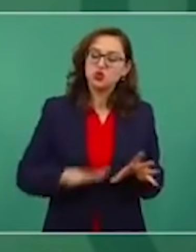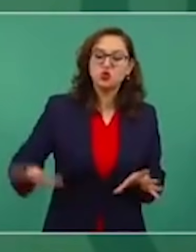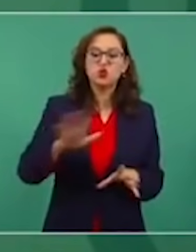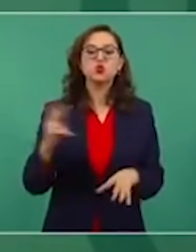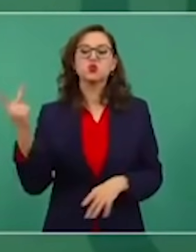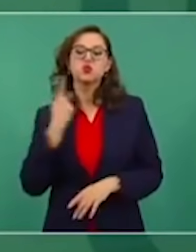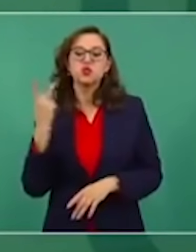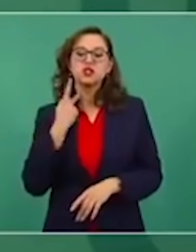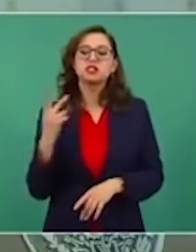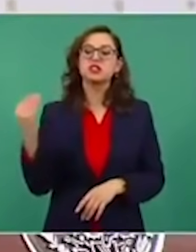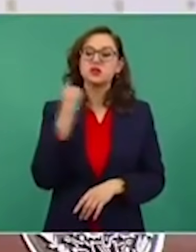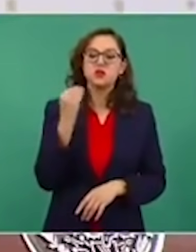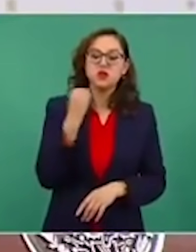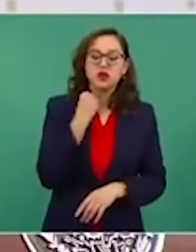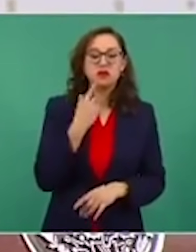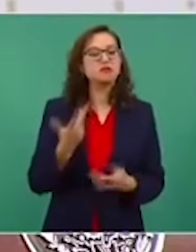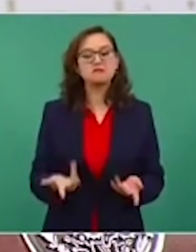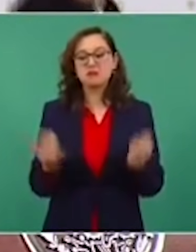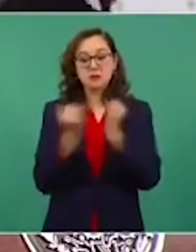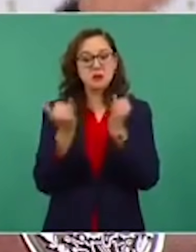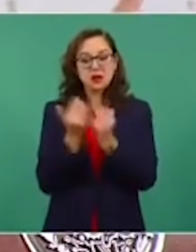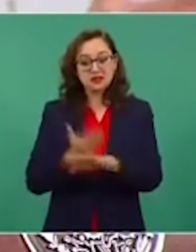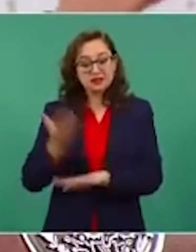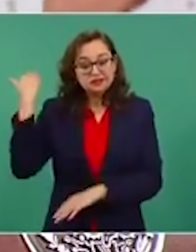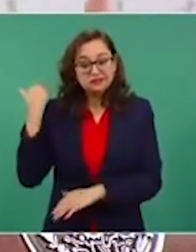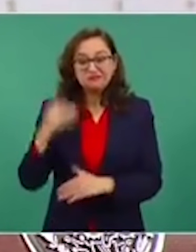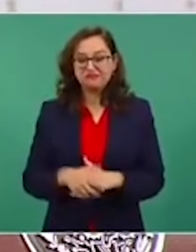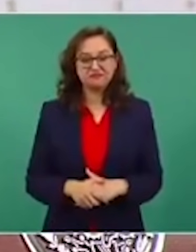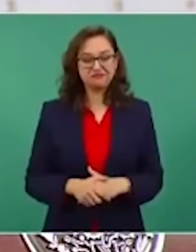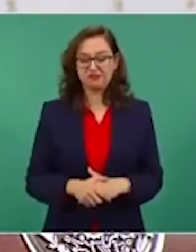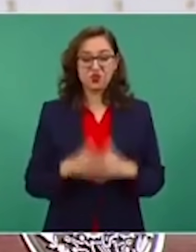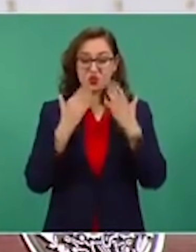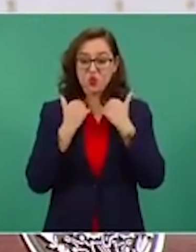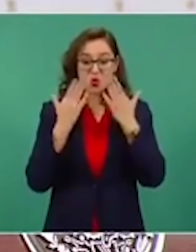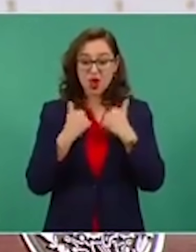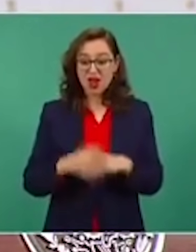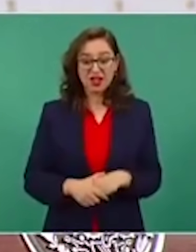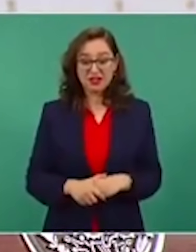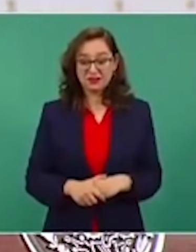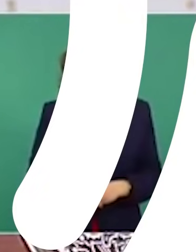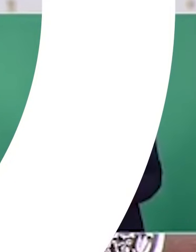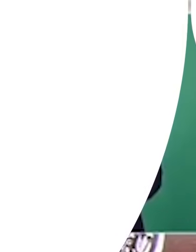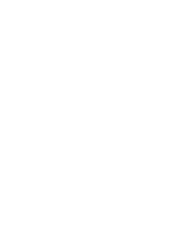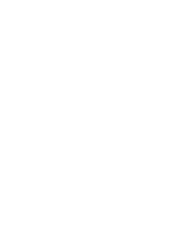los abogados, ya no hay derecho constitucional.